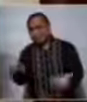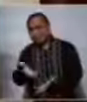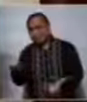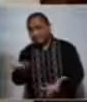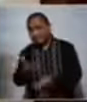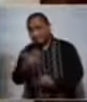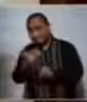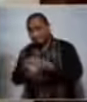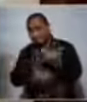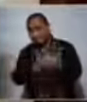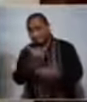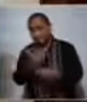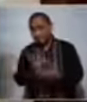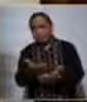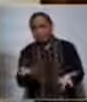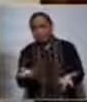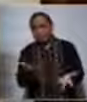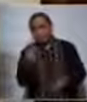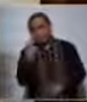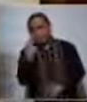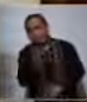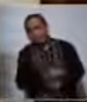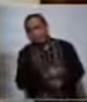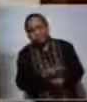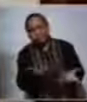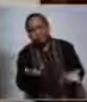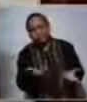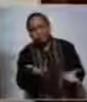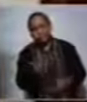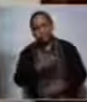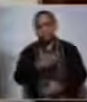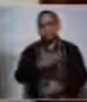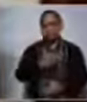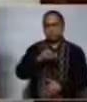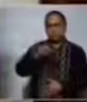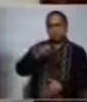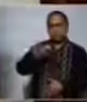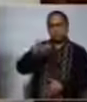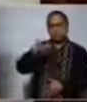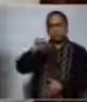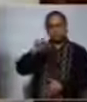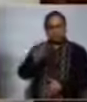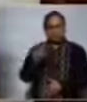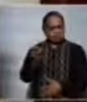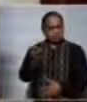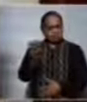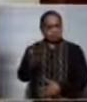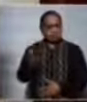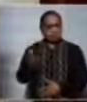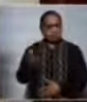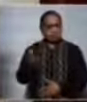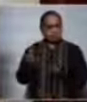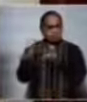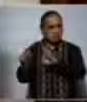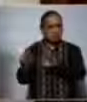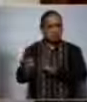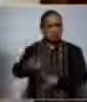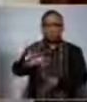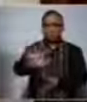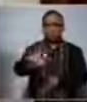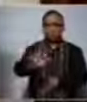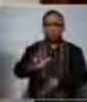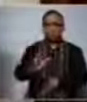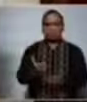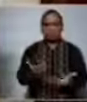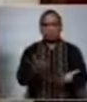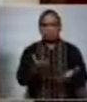el procedimiento, cómo se hizo, ¿no? No, no es que esté defendiendo al señor Alito, no me gusta el procedimiento, porque hay que reconocer